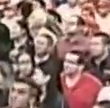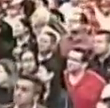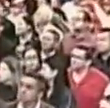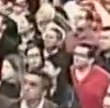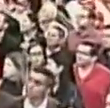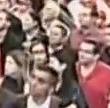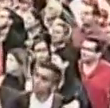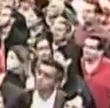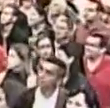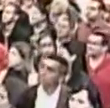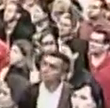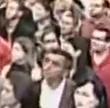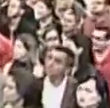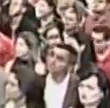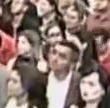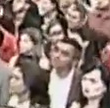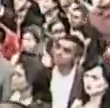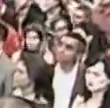mérida barinas